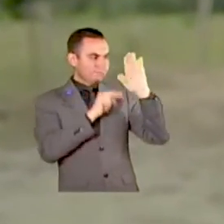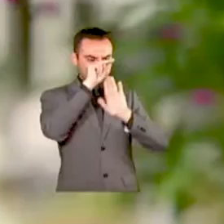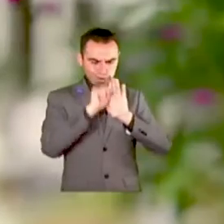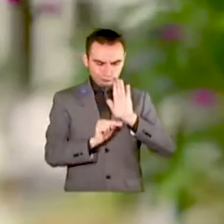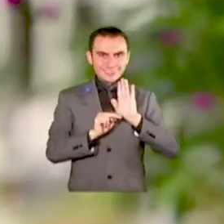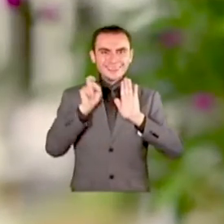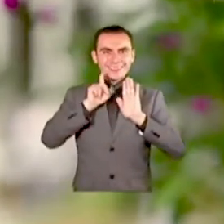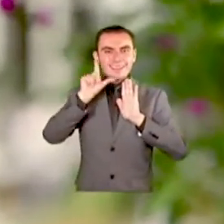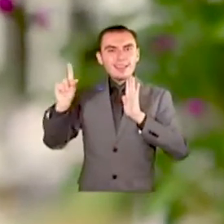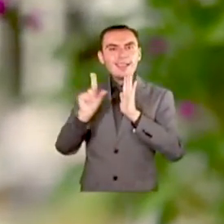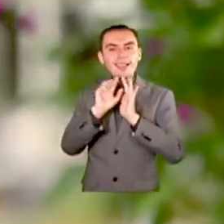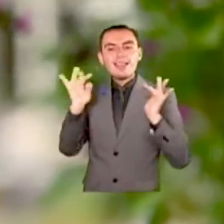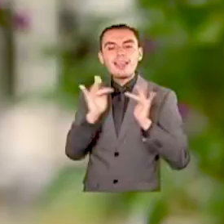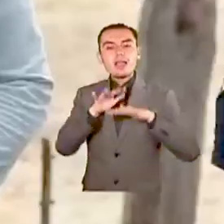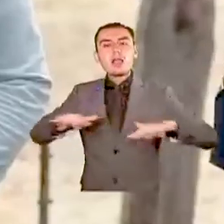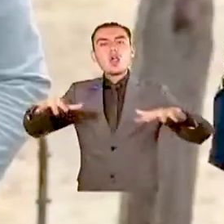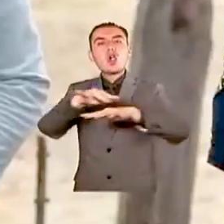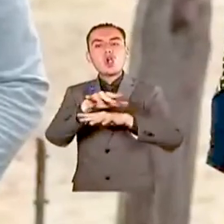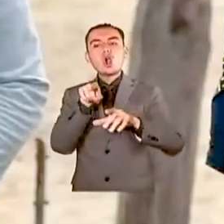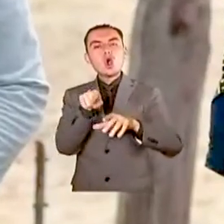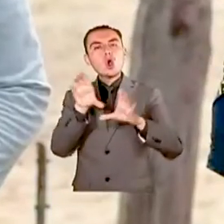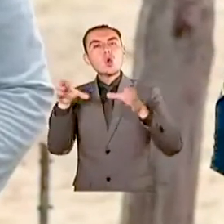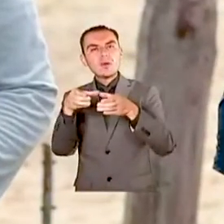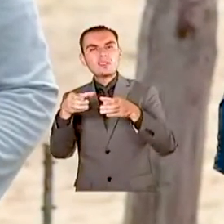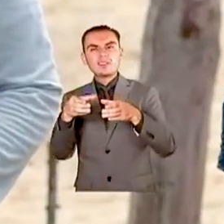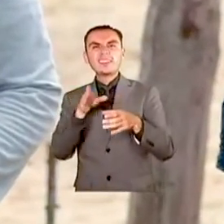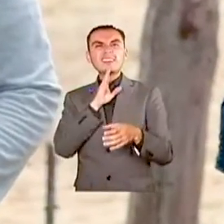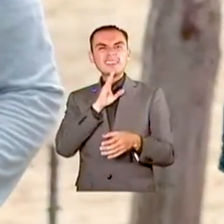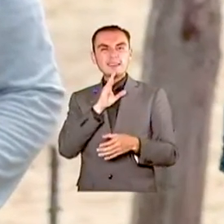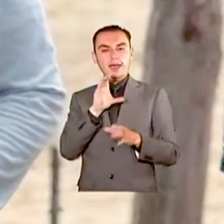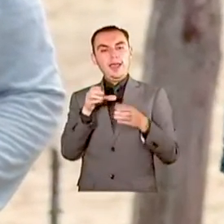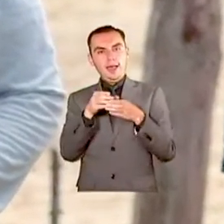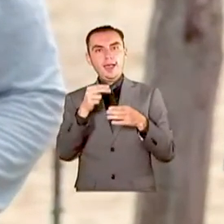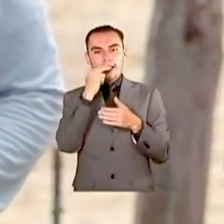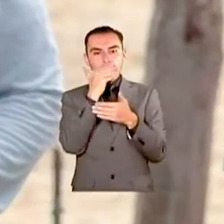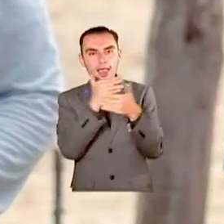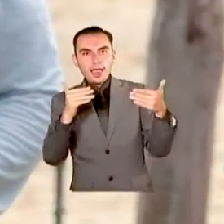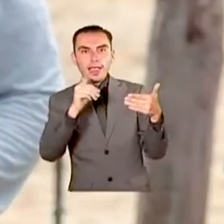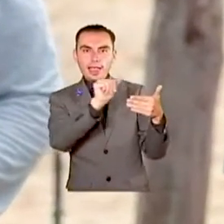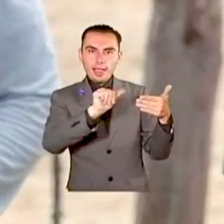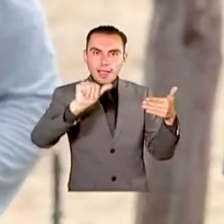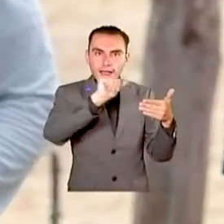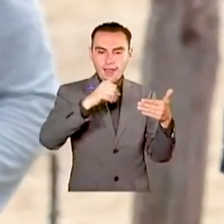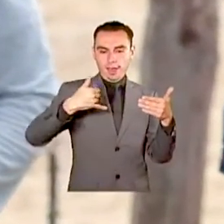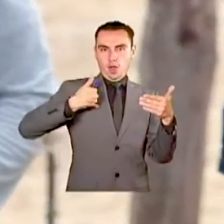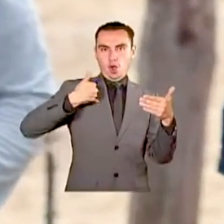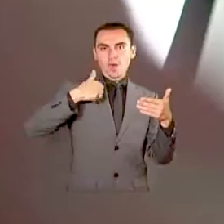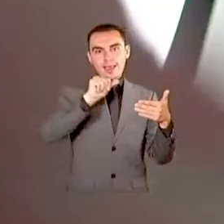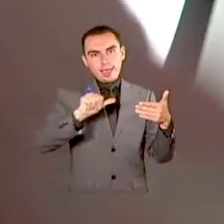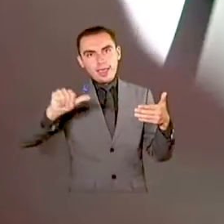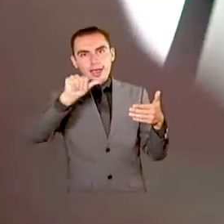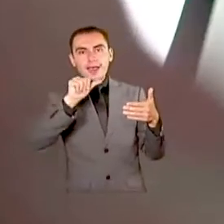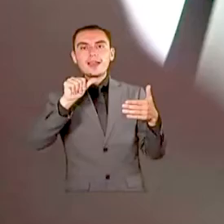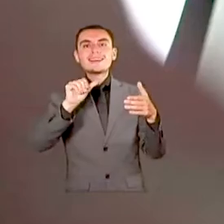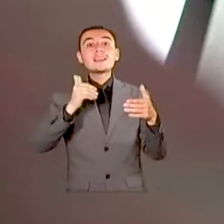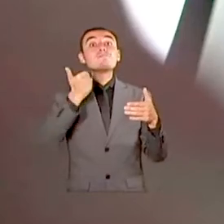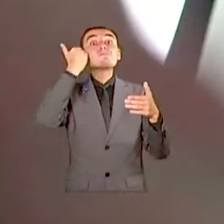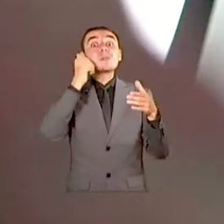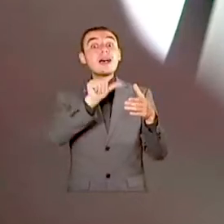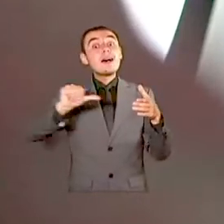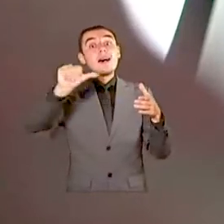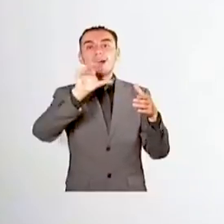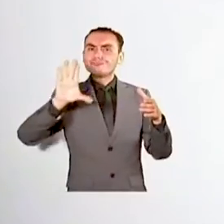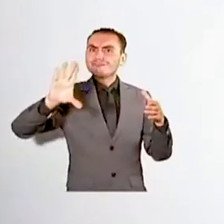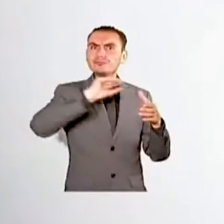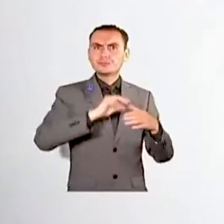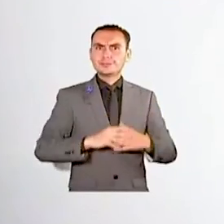en garantía de esa población, es decir, niñas, adolescentes y mujeres. En esa misma vía, y como señaló la señora Procuradora